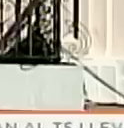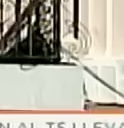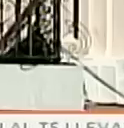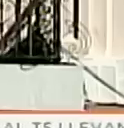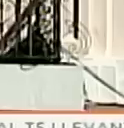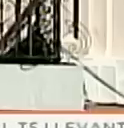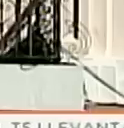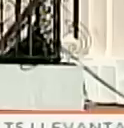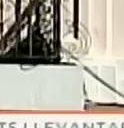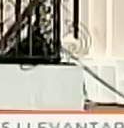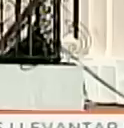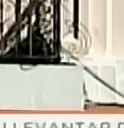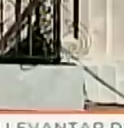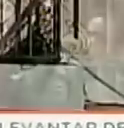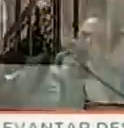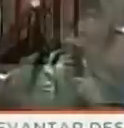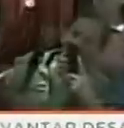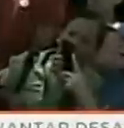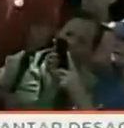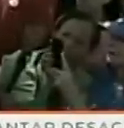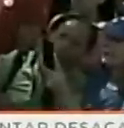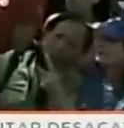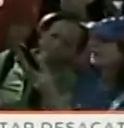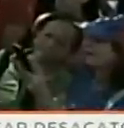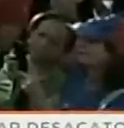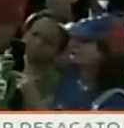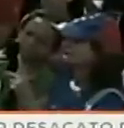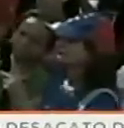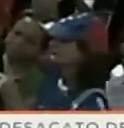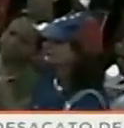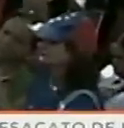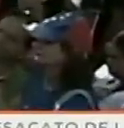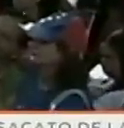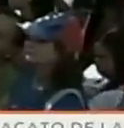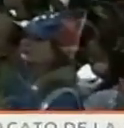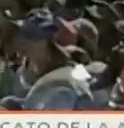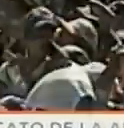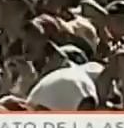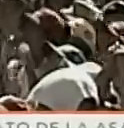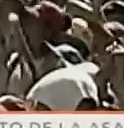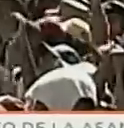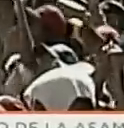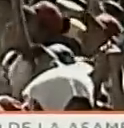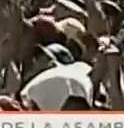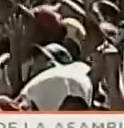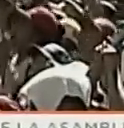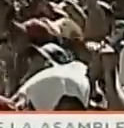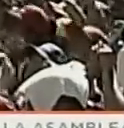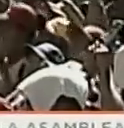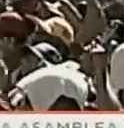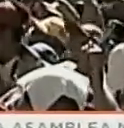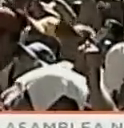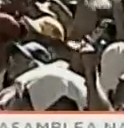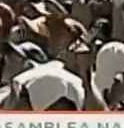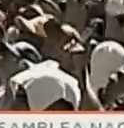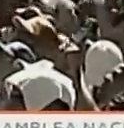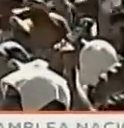de la paz, al presidente de la vida, a Nicolás Maduro.